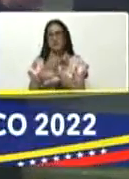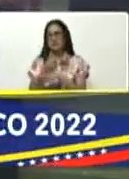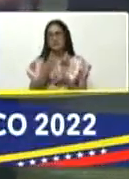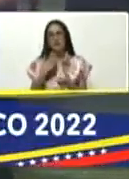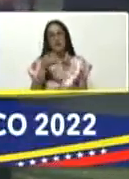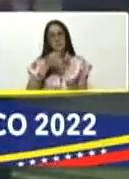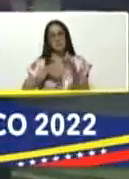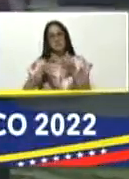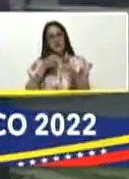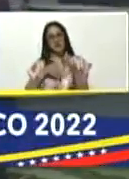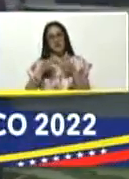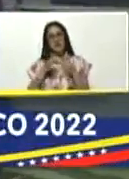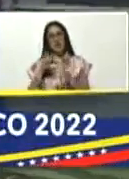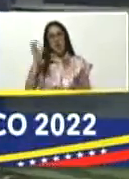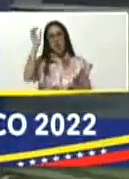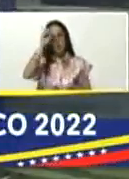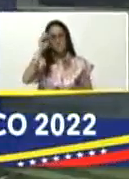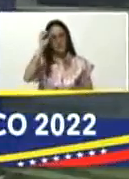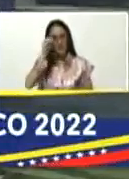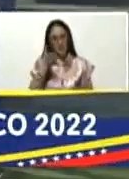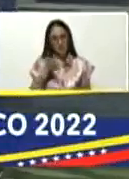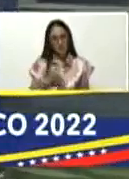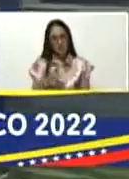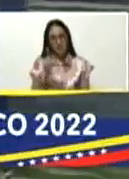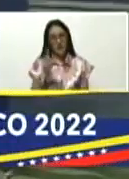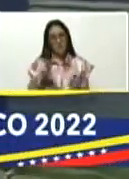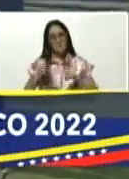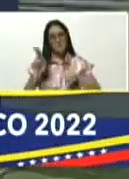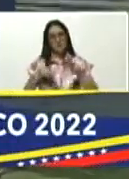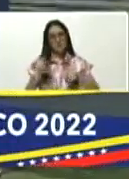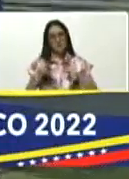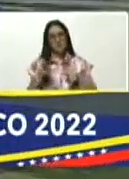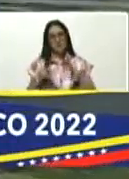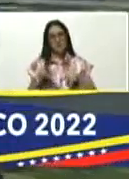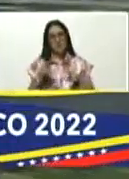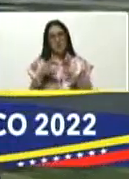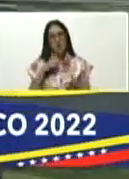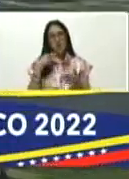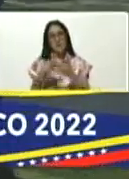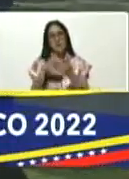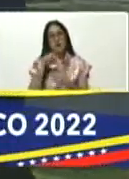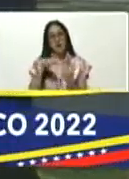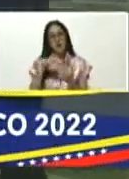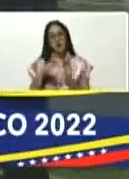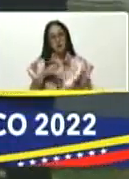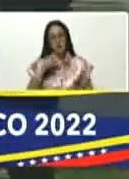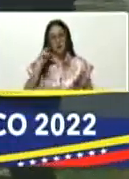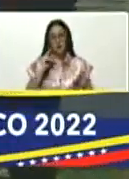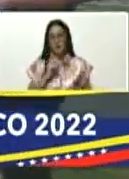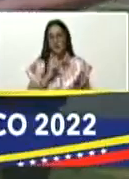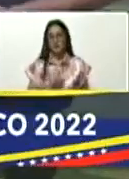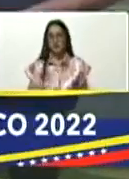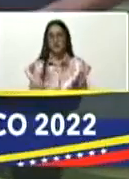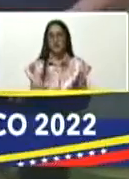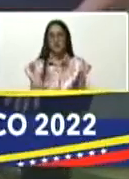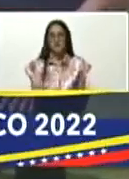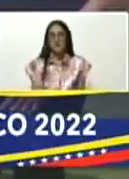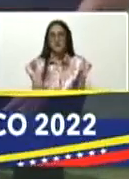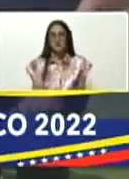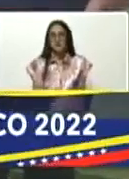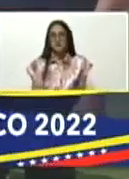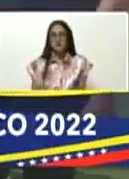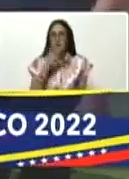explique, nos dé tu opinión acerca de esta exposición que hacemos en nombre de la Revolución Bolivariana. Buenas noches, señor